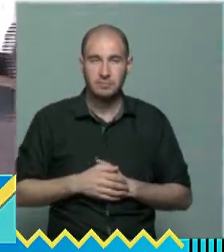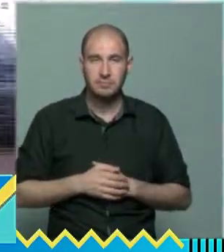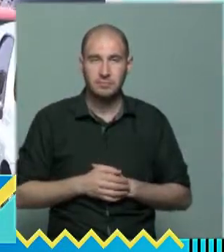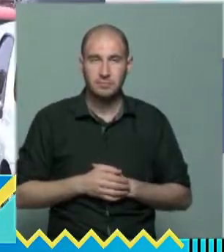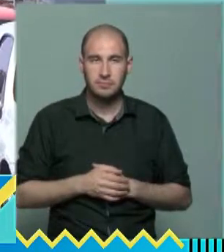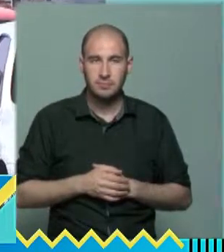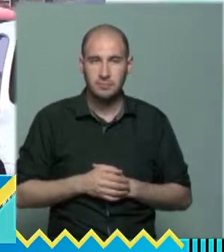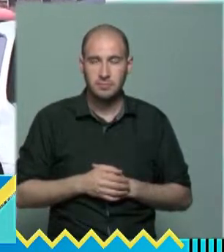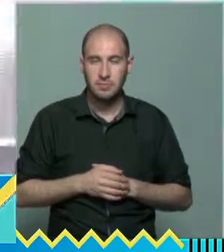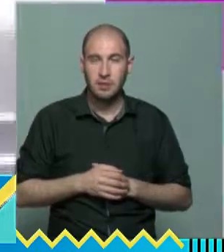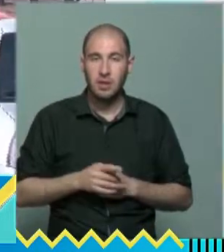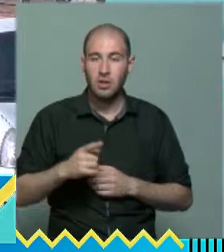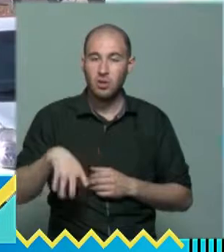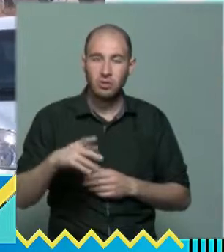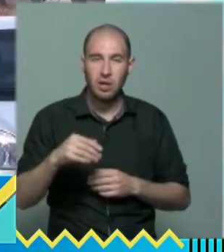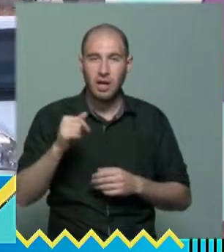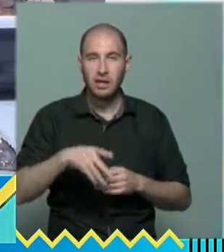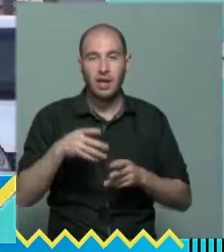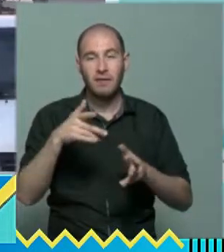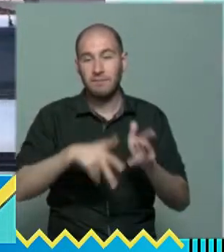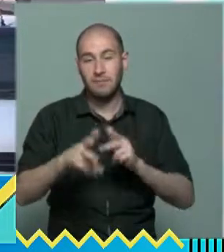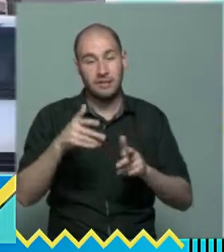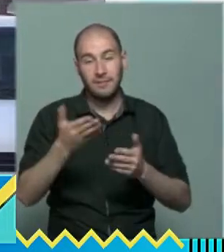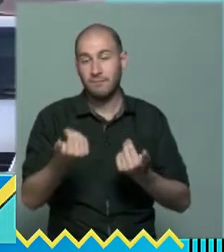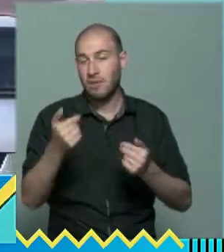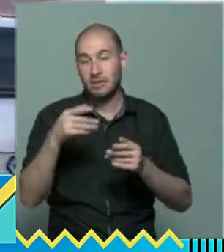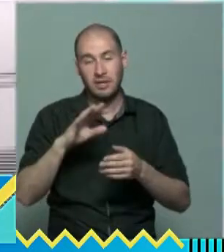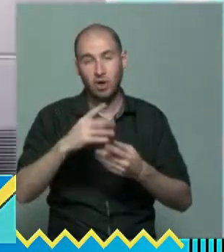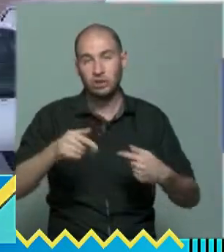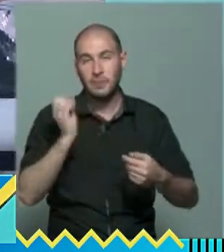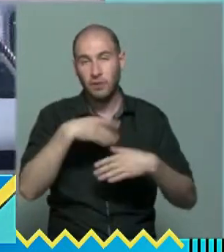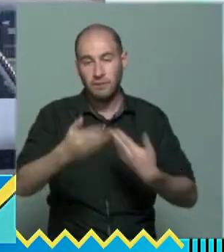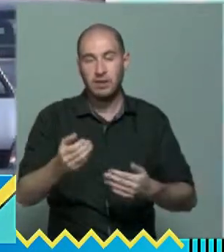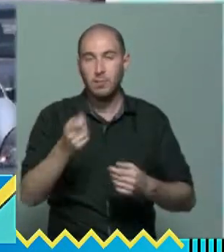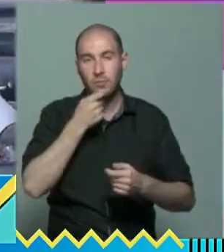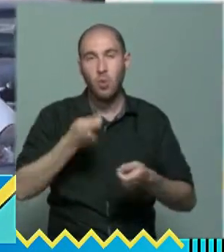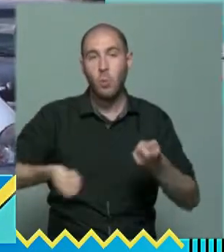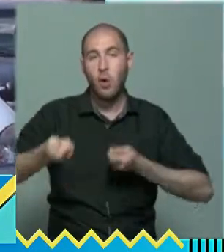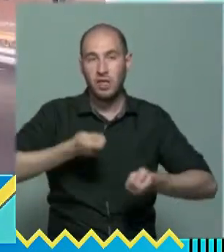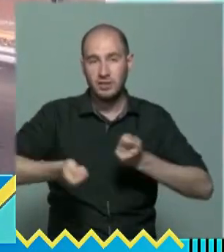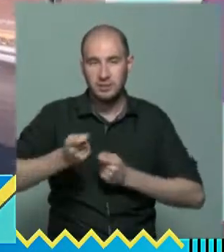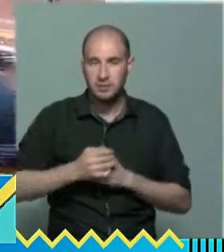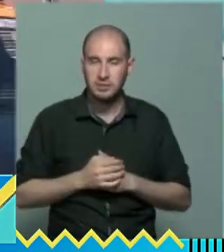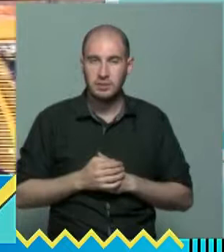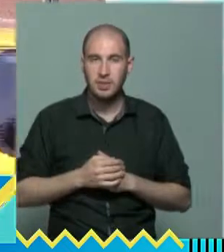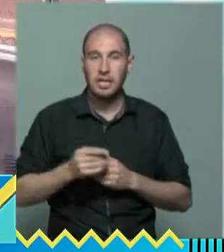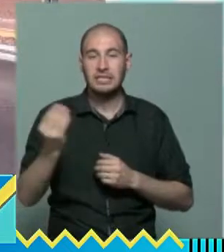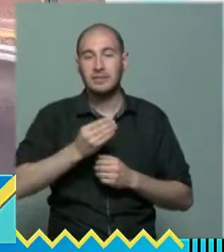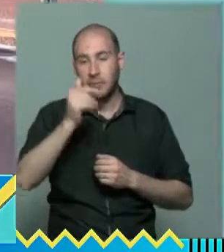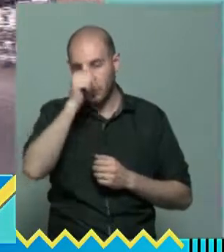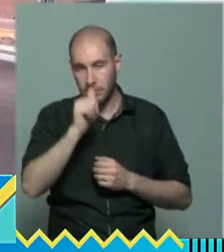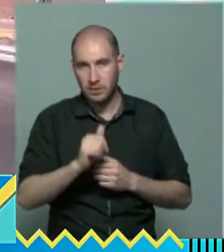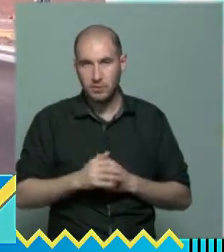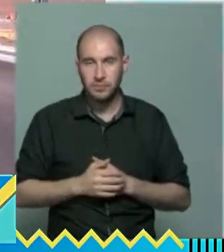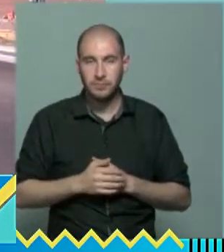Y verdaderamente tenemos una batalla vial que no estamos dando, ¿no? Es decir, los boliches, en todo lo que es los fines de semana,